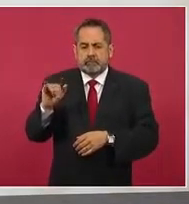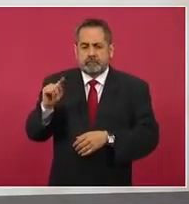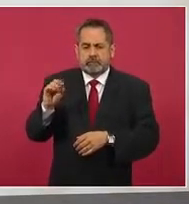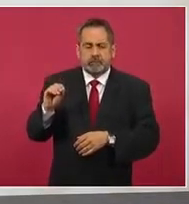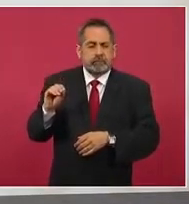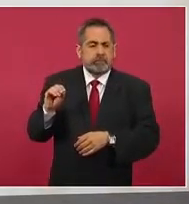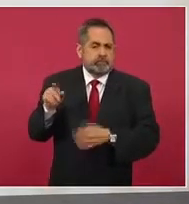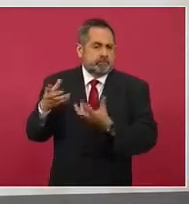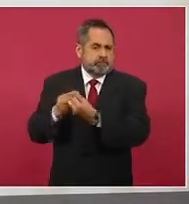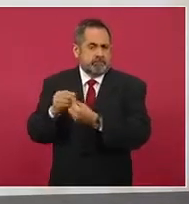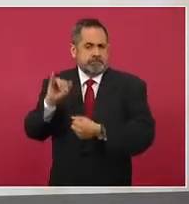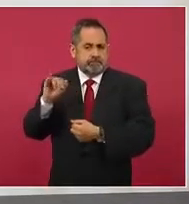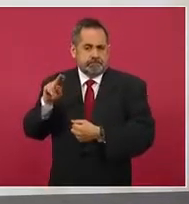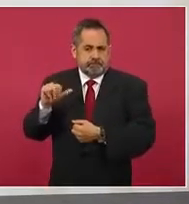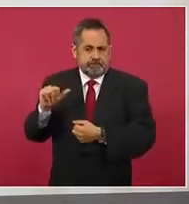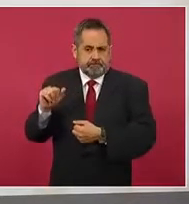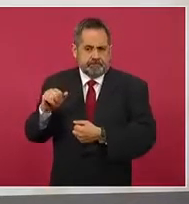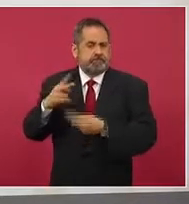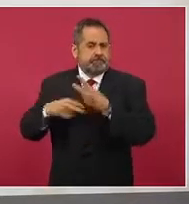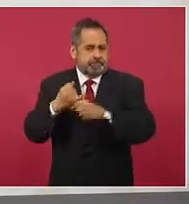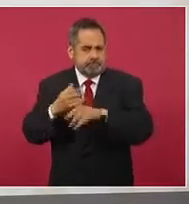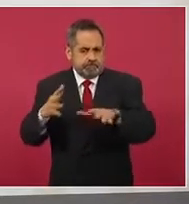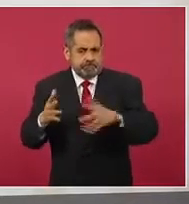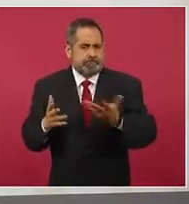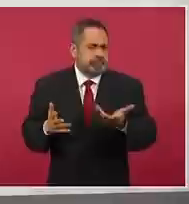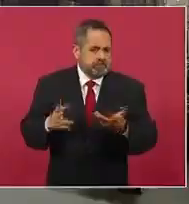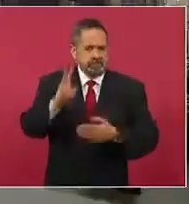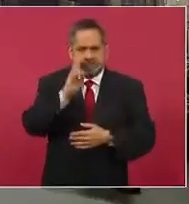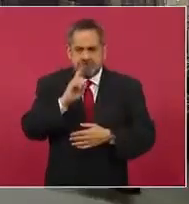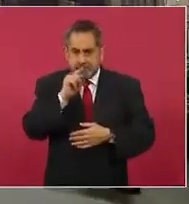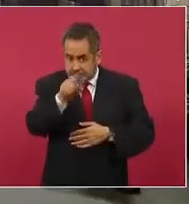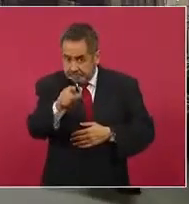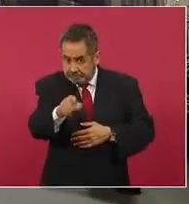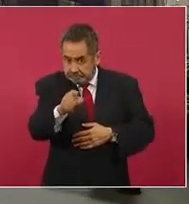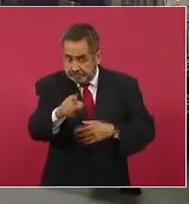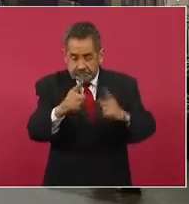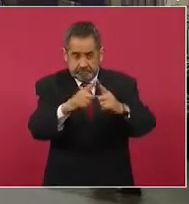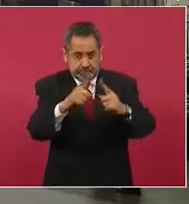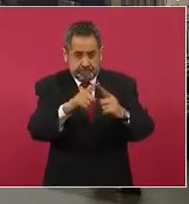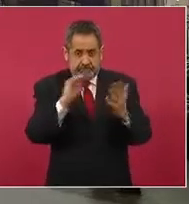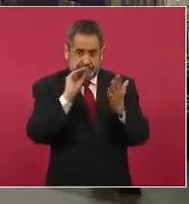informando, pero vamos a ver si está incluida